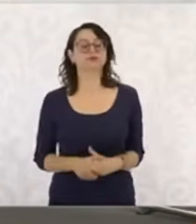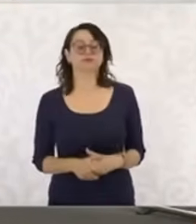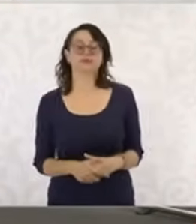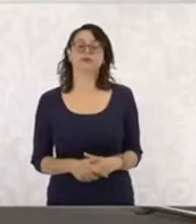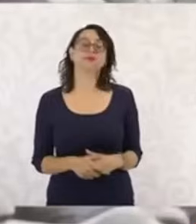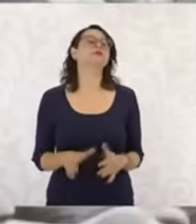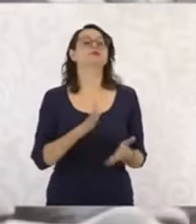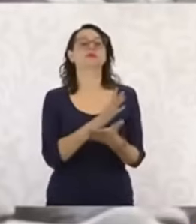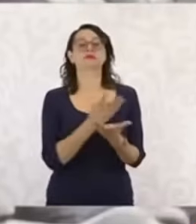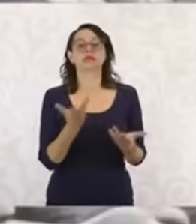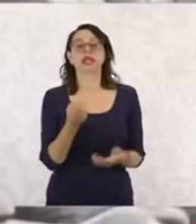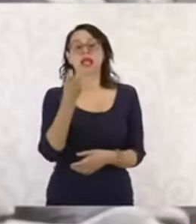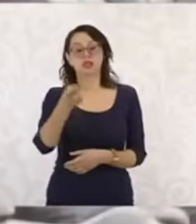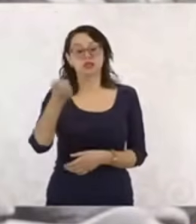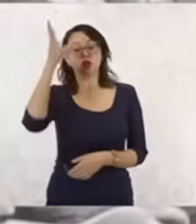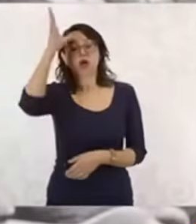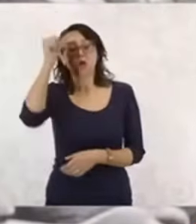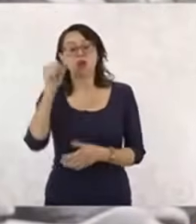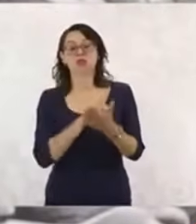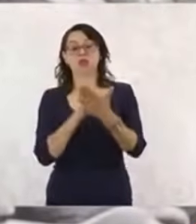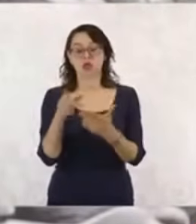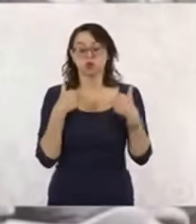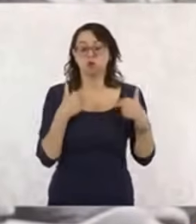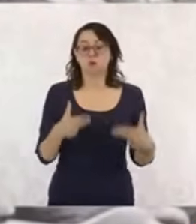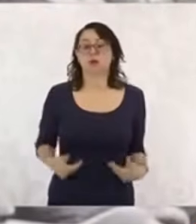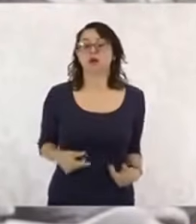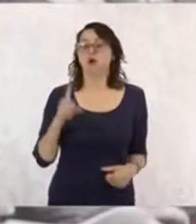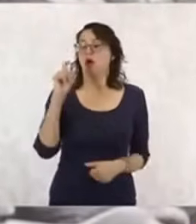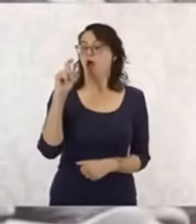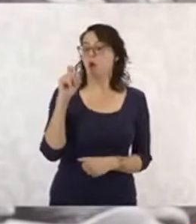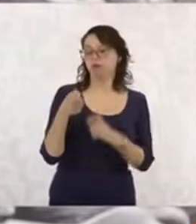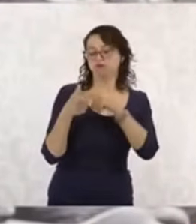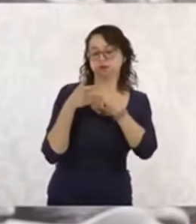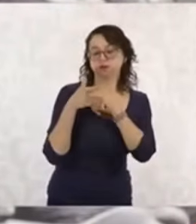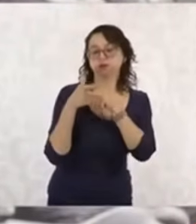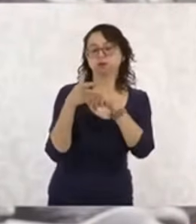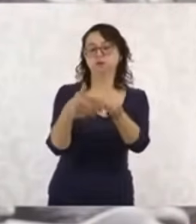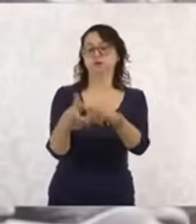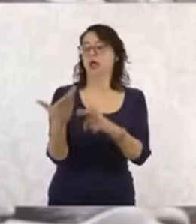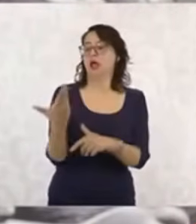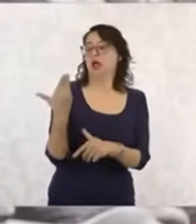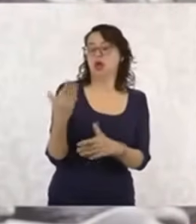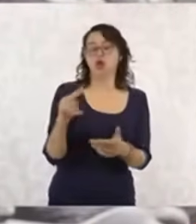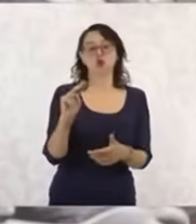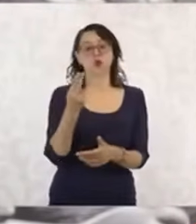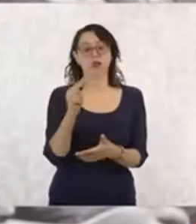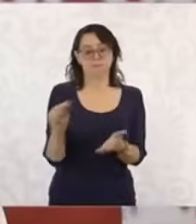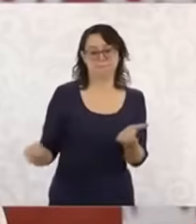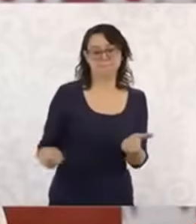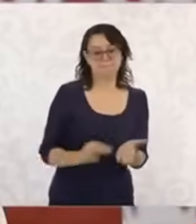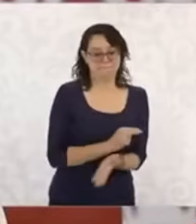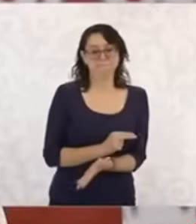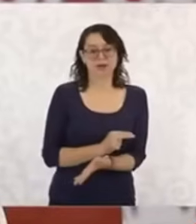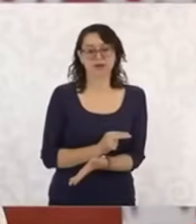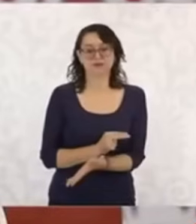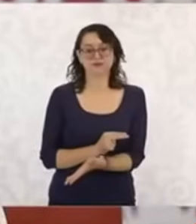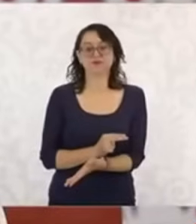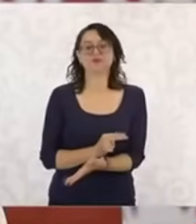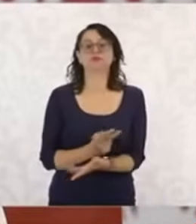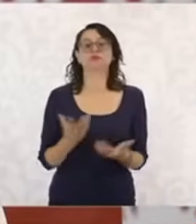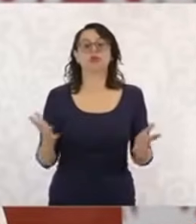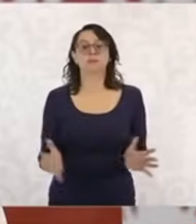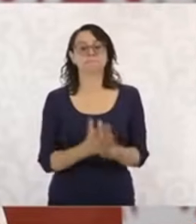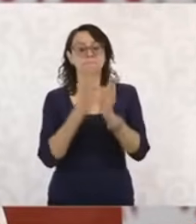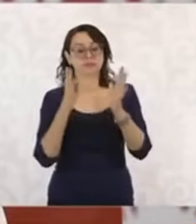por el Derecho Humano al Agua y la Sustentabilidad, que se firmó el pasado noviembre y en el que